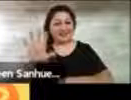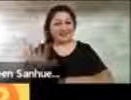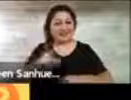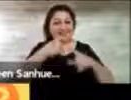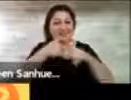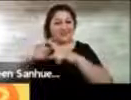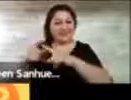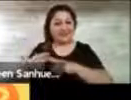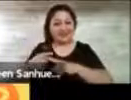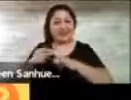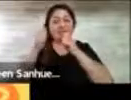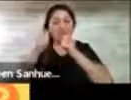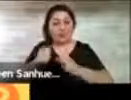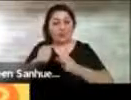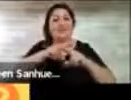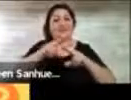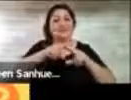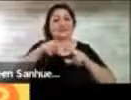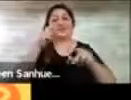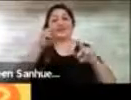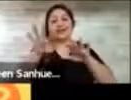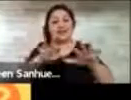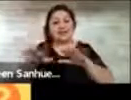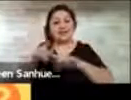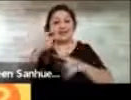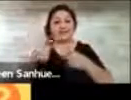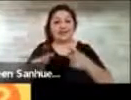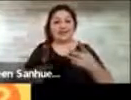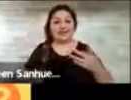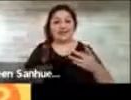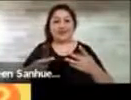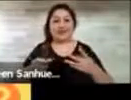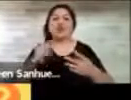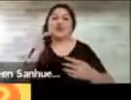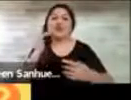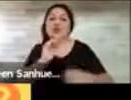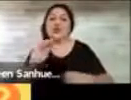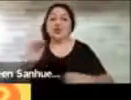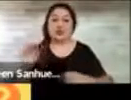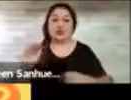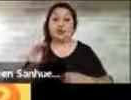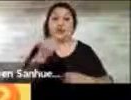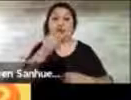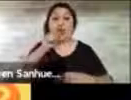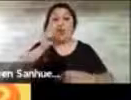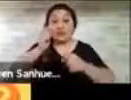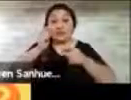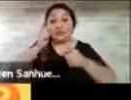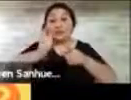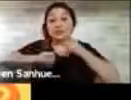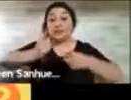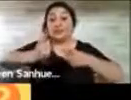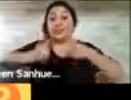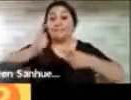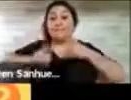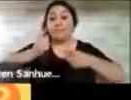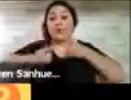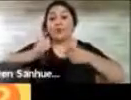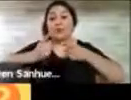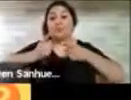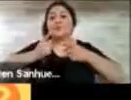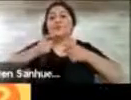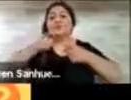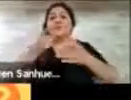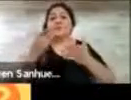distintas actividades con ellos. También hay un tamborcito que eso ayuda, es para hacer actividades que tengan que ver con